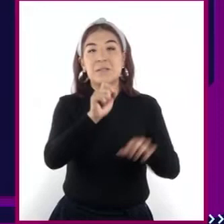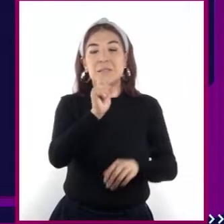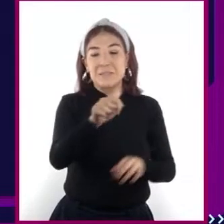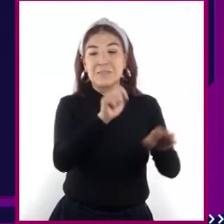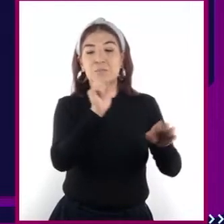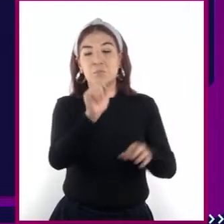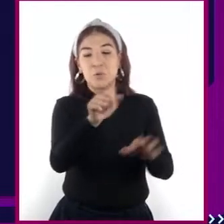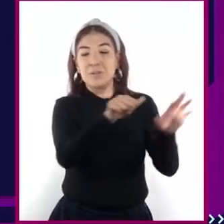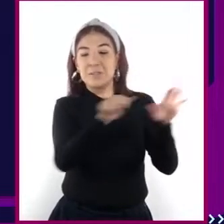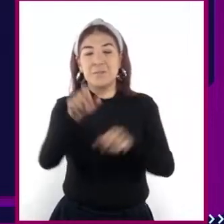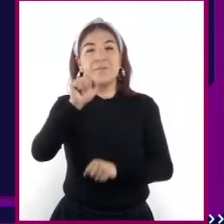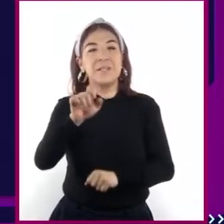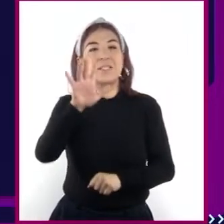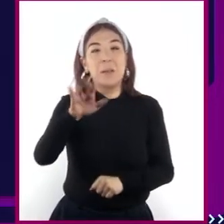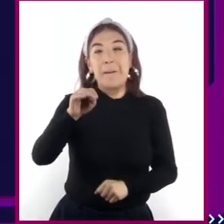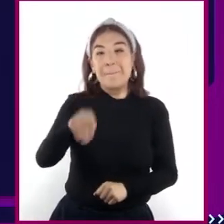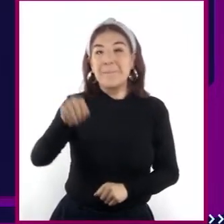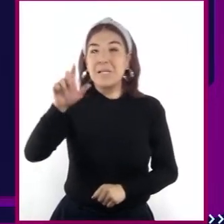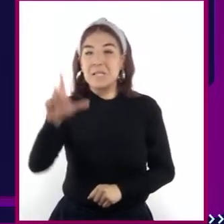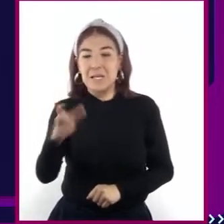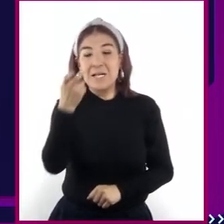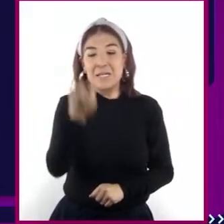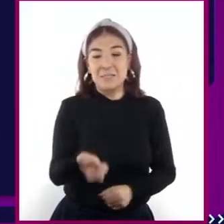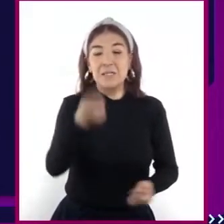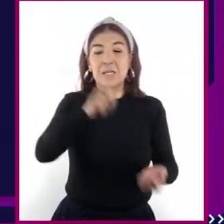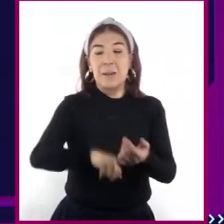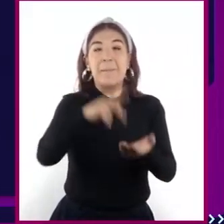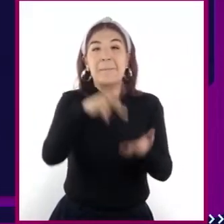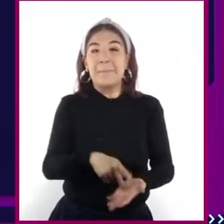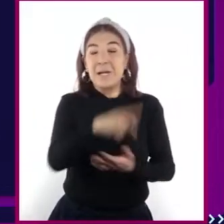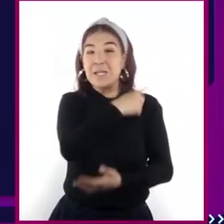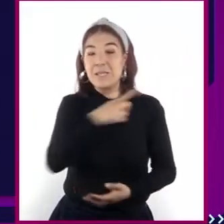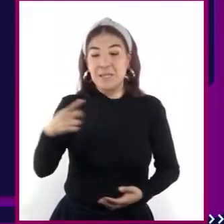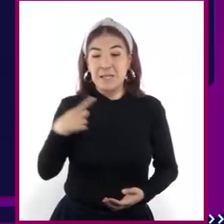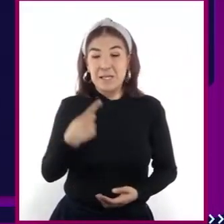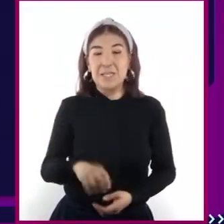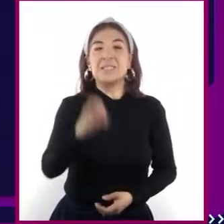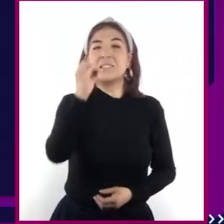625 milésimos, lo cual quiere decir que la báscula debe marcar